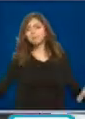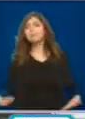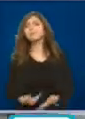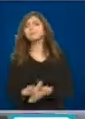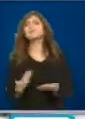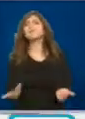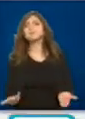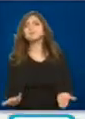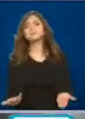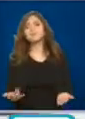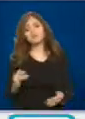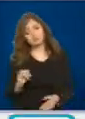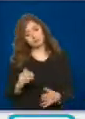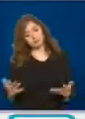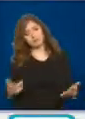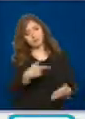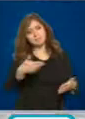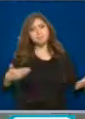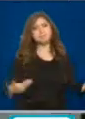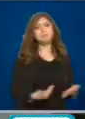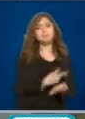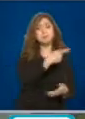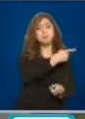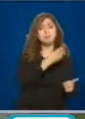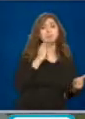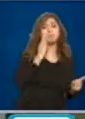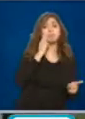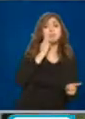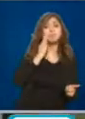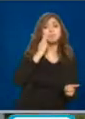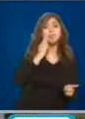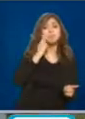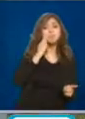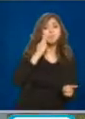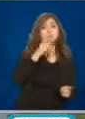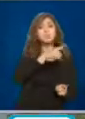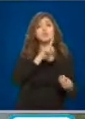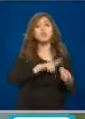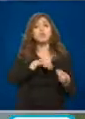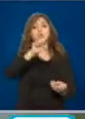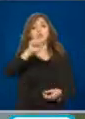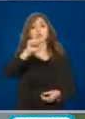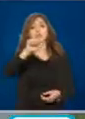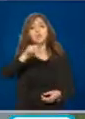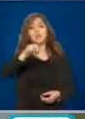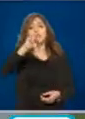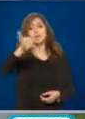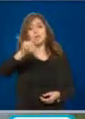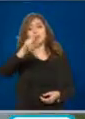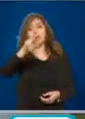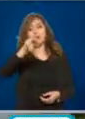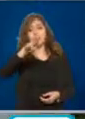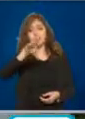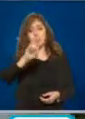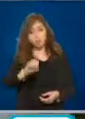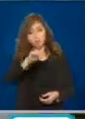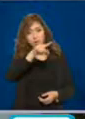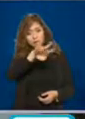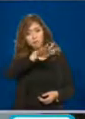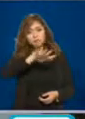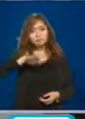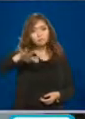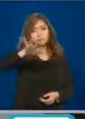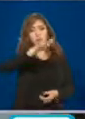dónde? Exacto, de la Meche, diría Resortes, de la Merced, allá por San Jerónimo, Jesús María, ese tipo